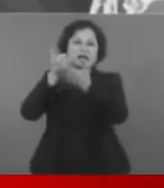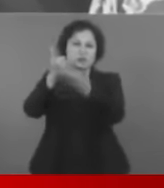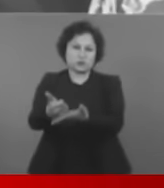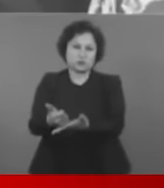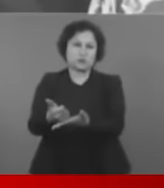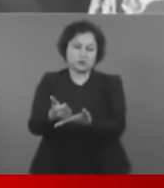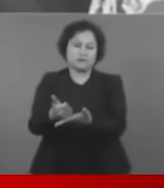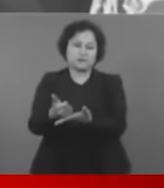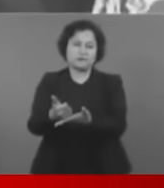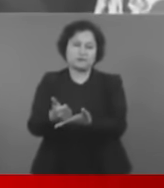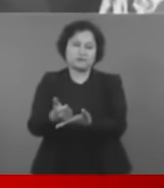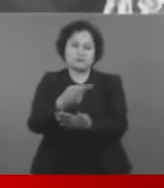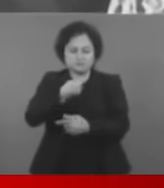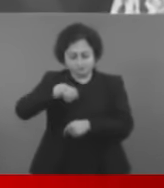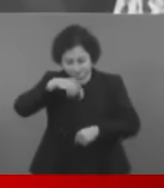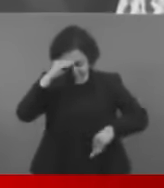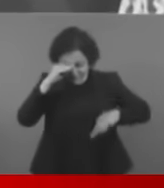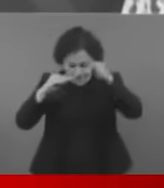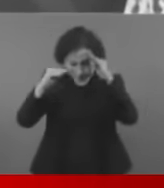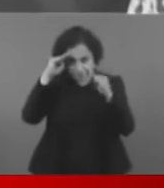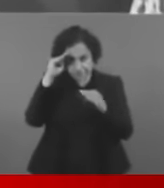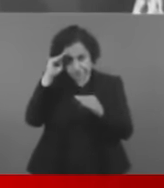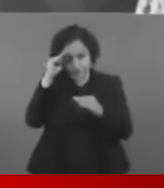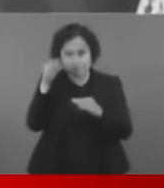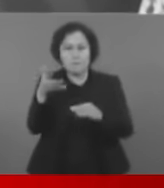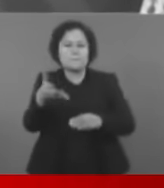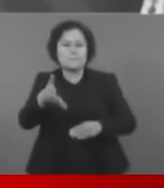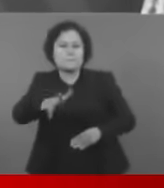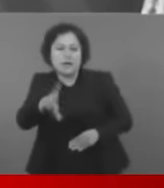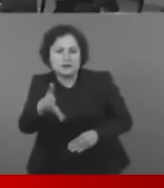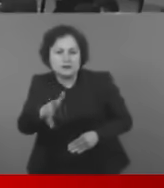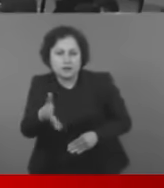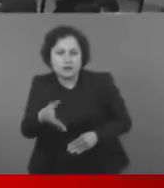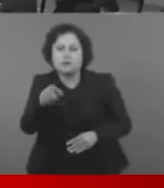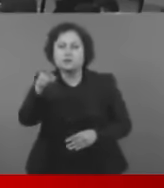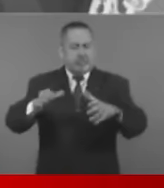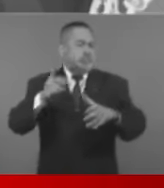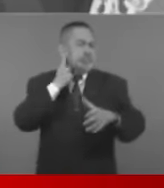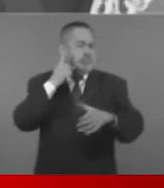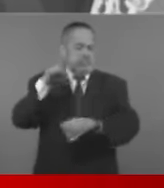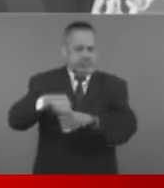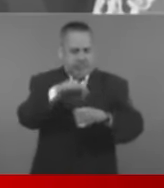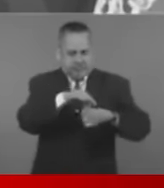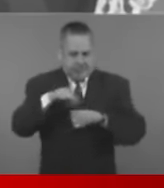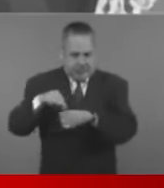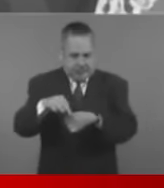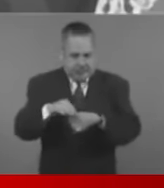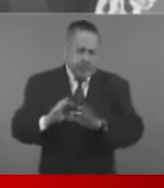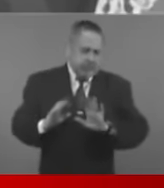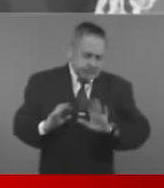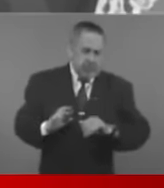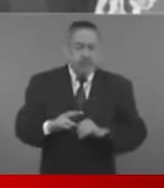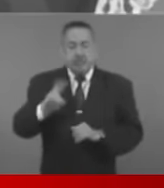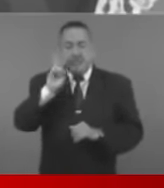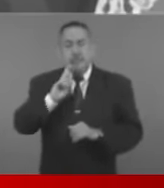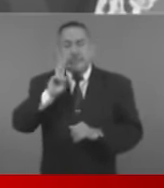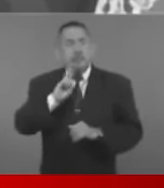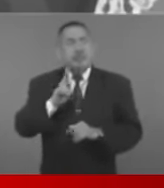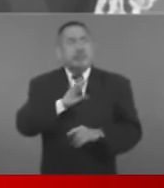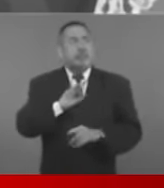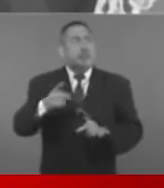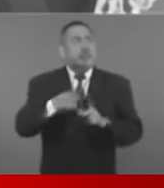Estamos buscando que sea el equivalente a su sueldo para que en